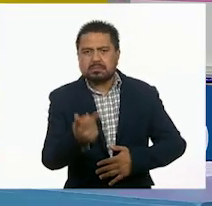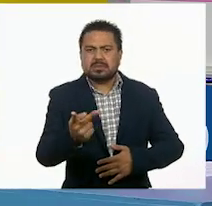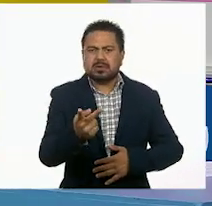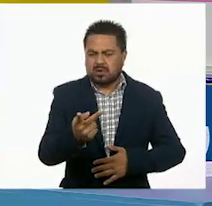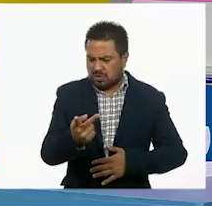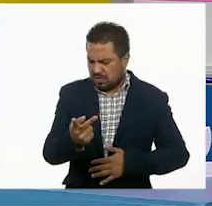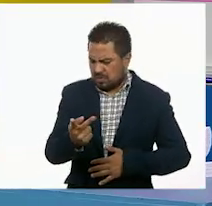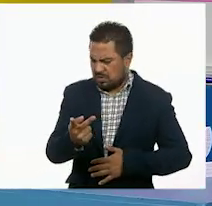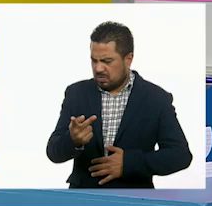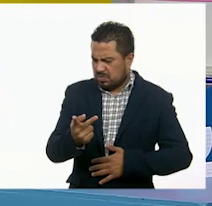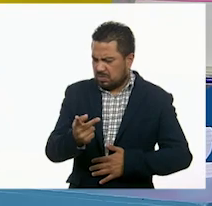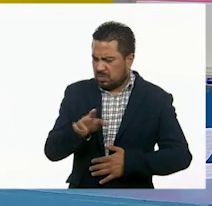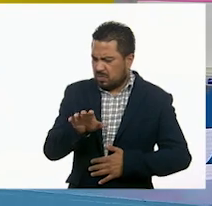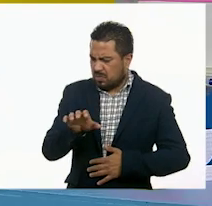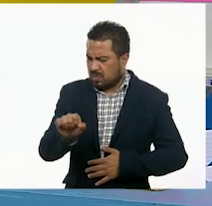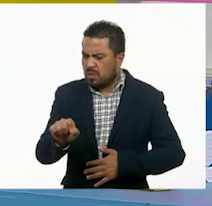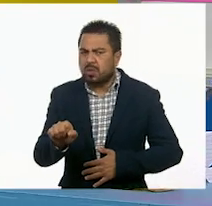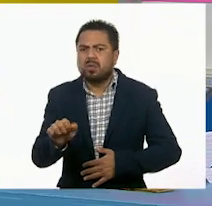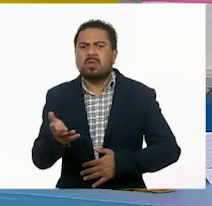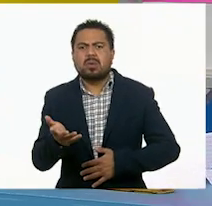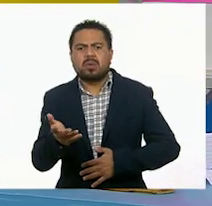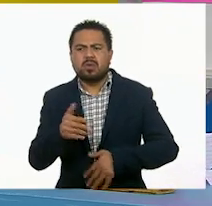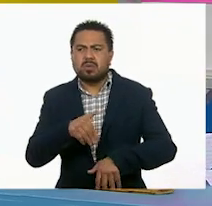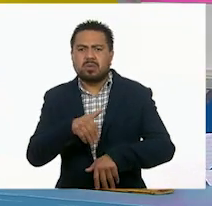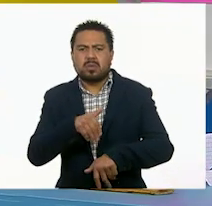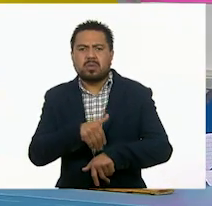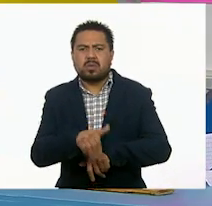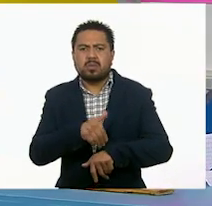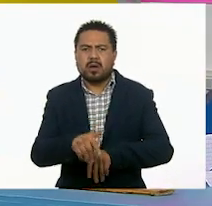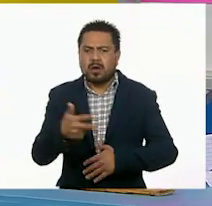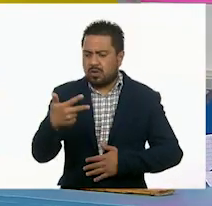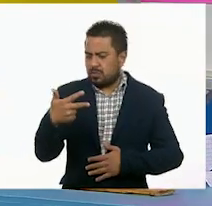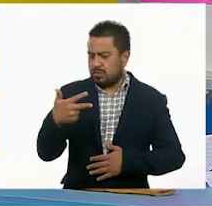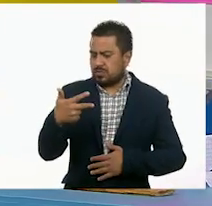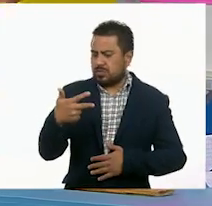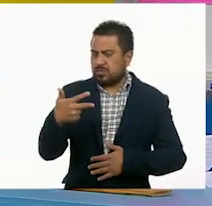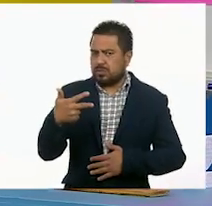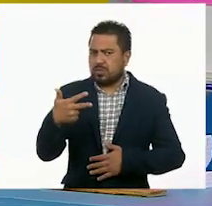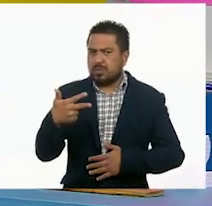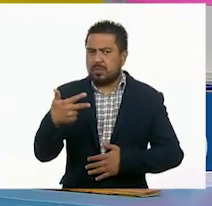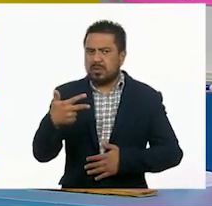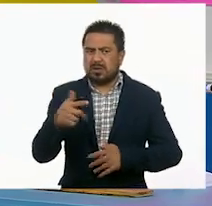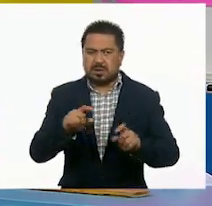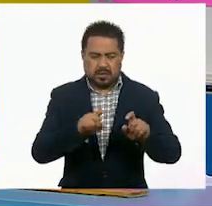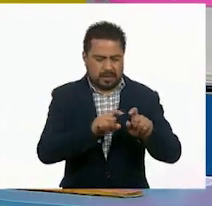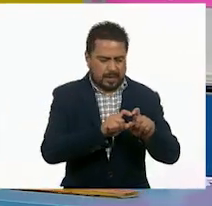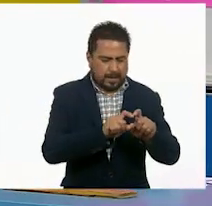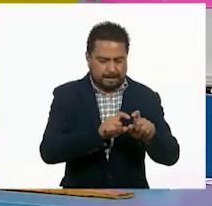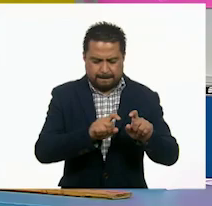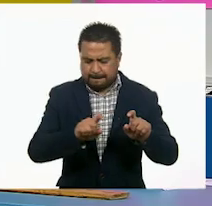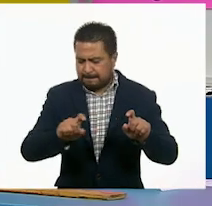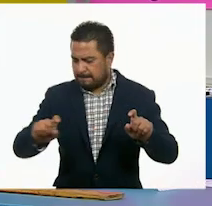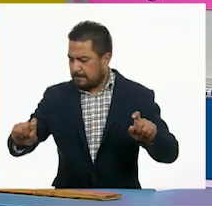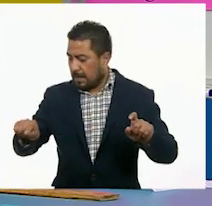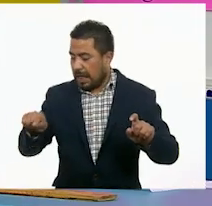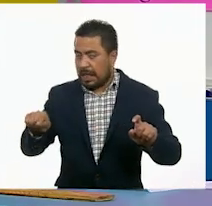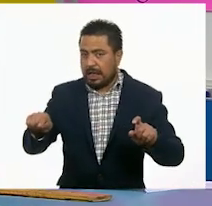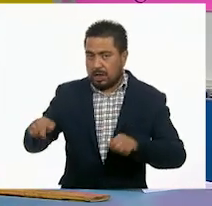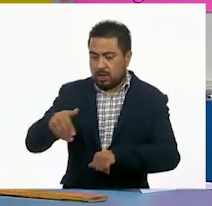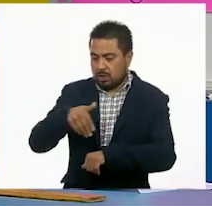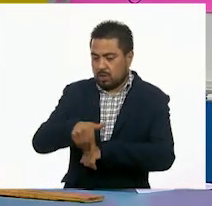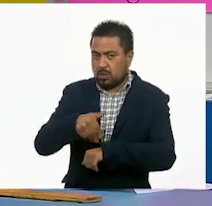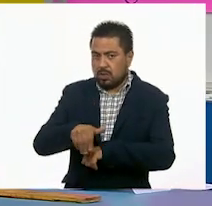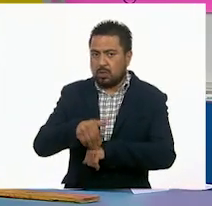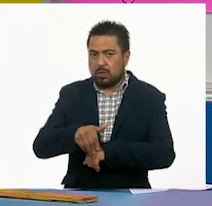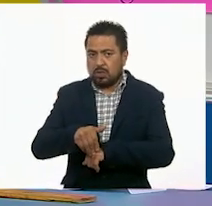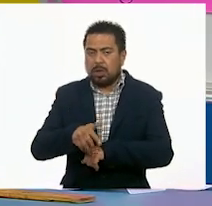que localizáramos el número 8 en esta recta numérica o en esta